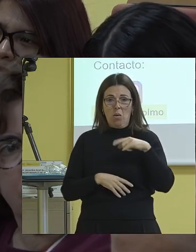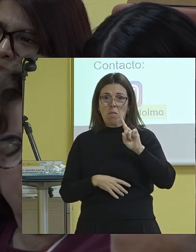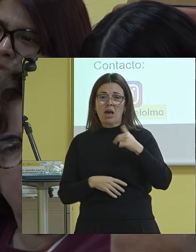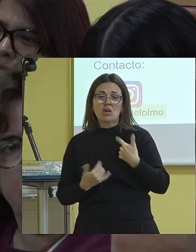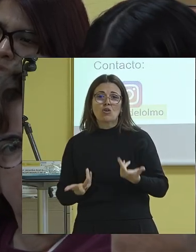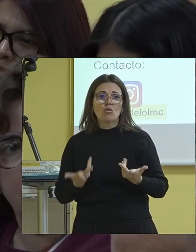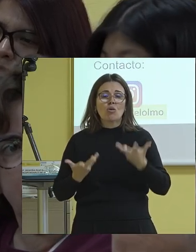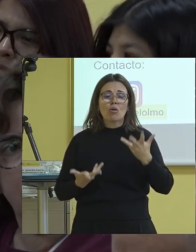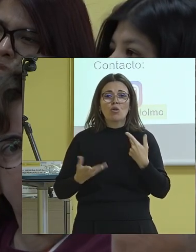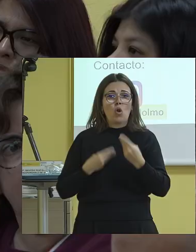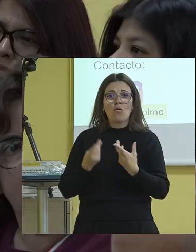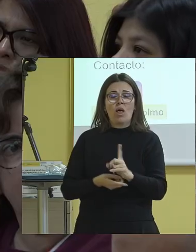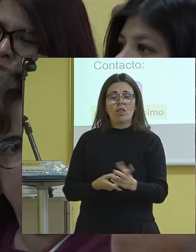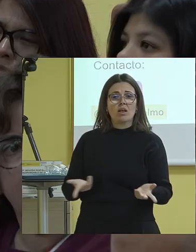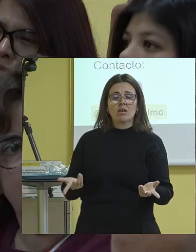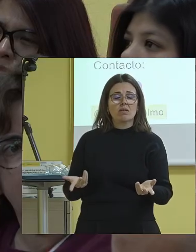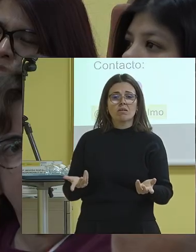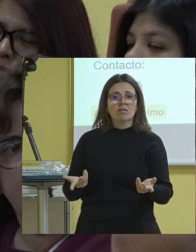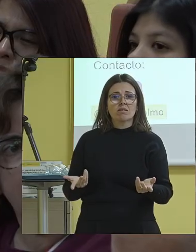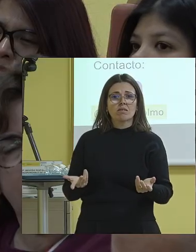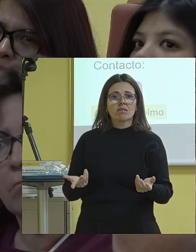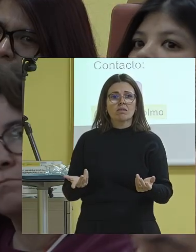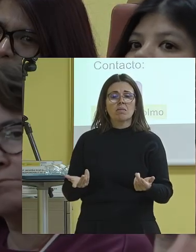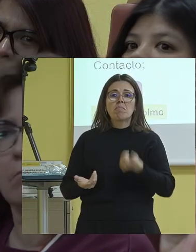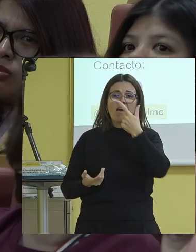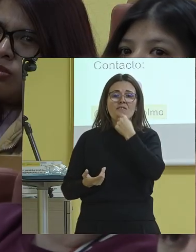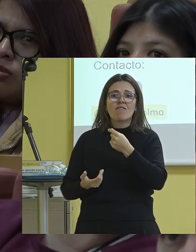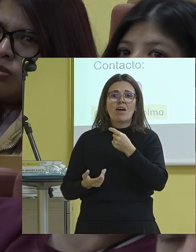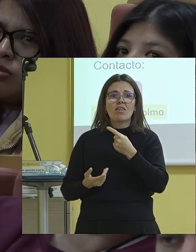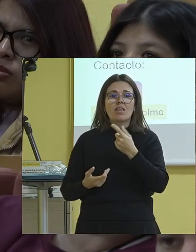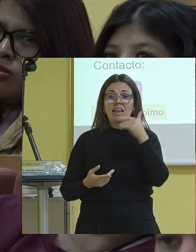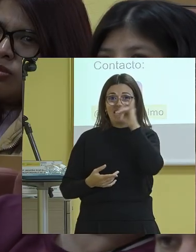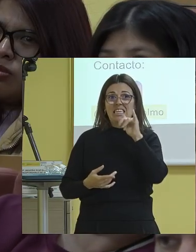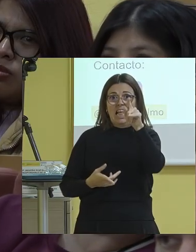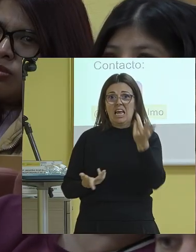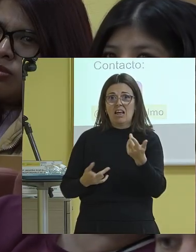tal, no lo voy a hacer, porque es mucho más fácil ir a Instagram,